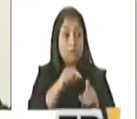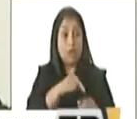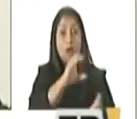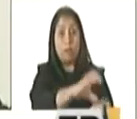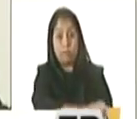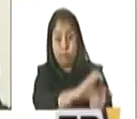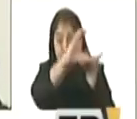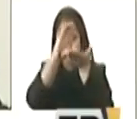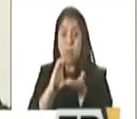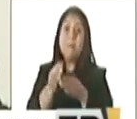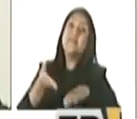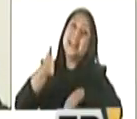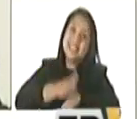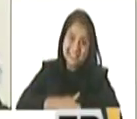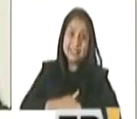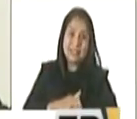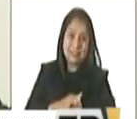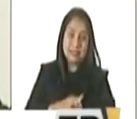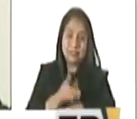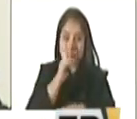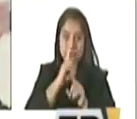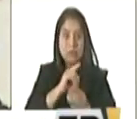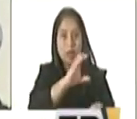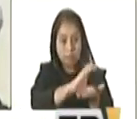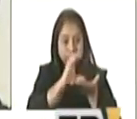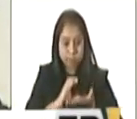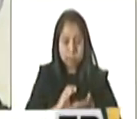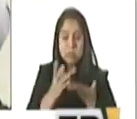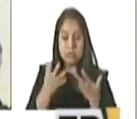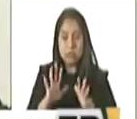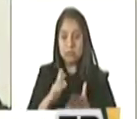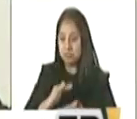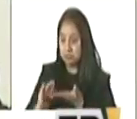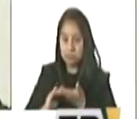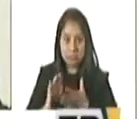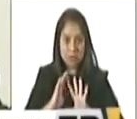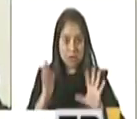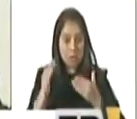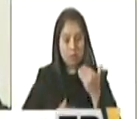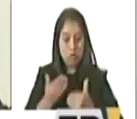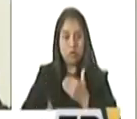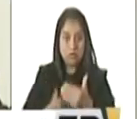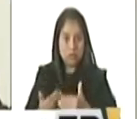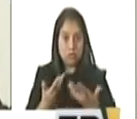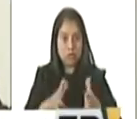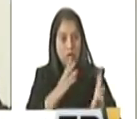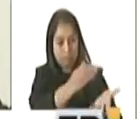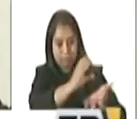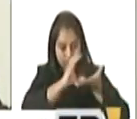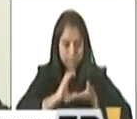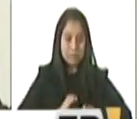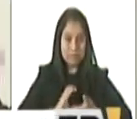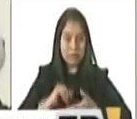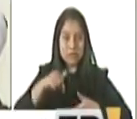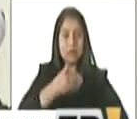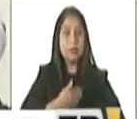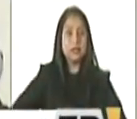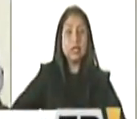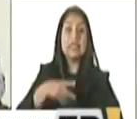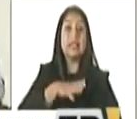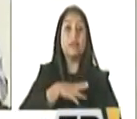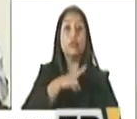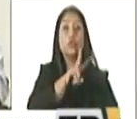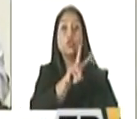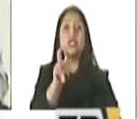más fondos, nos llega a nuestras manos y lo sancionamos, que está ya en el proceso de venir a la Presidencia de la República. Tenemos